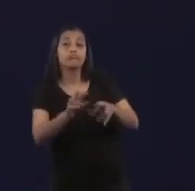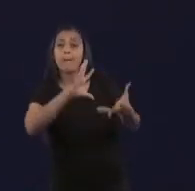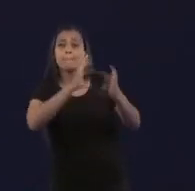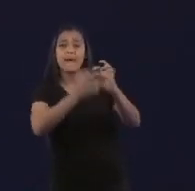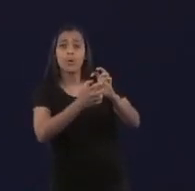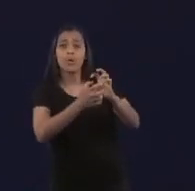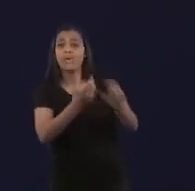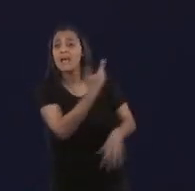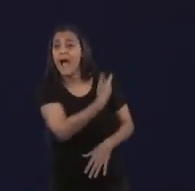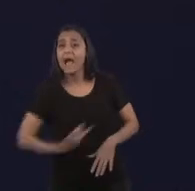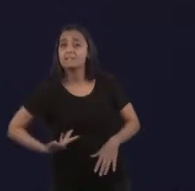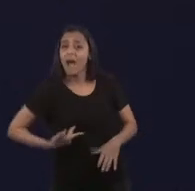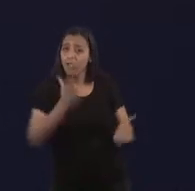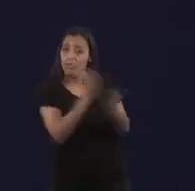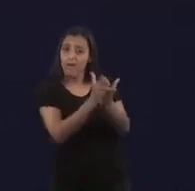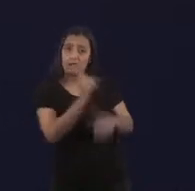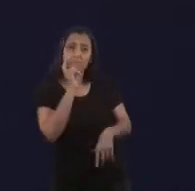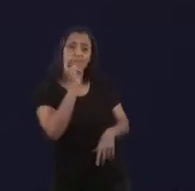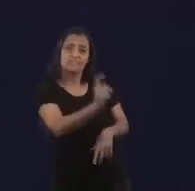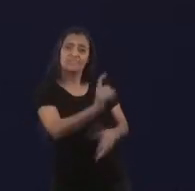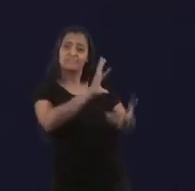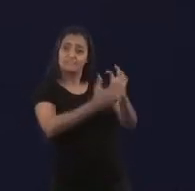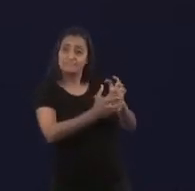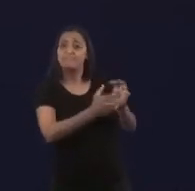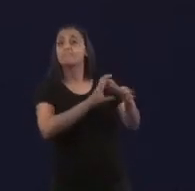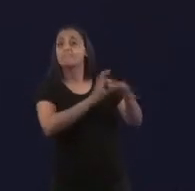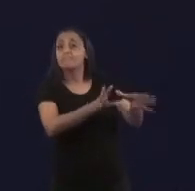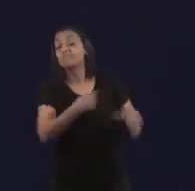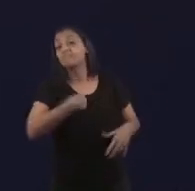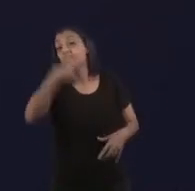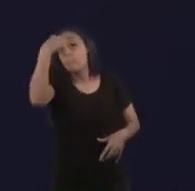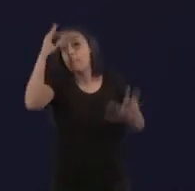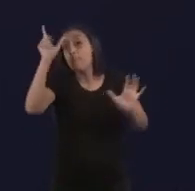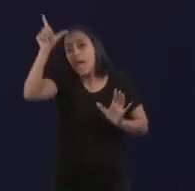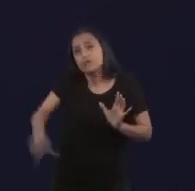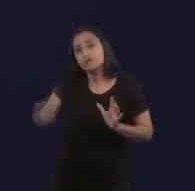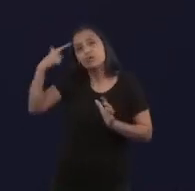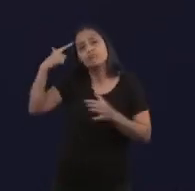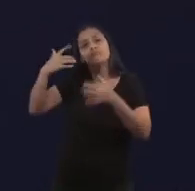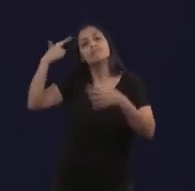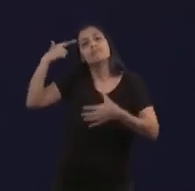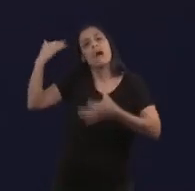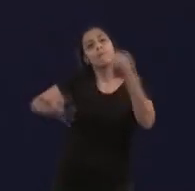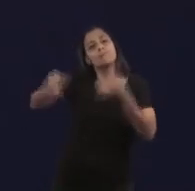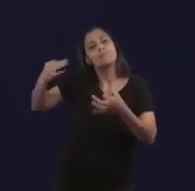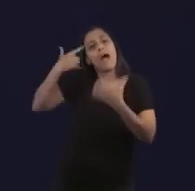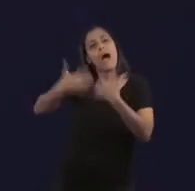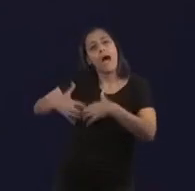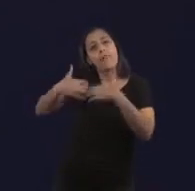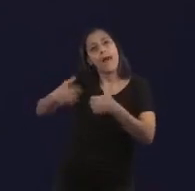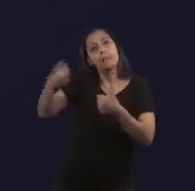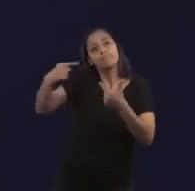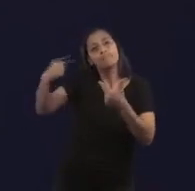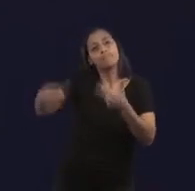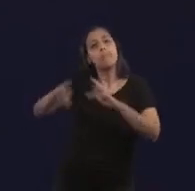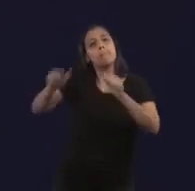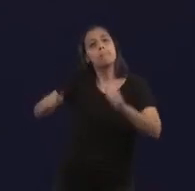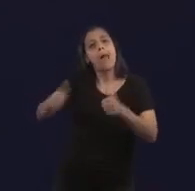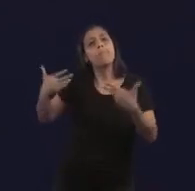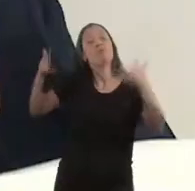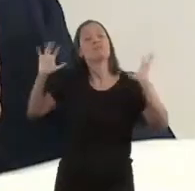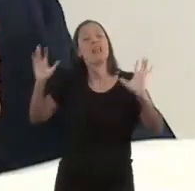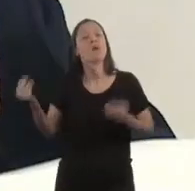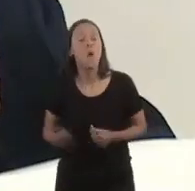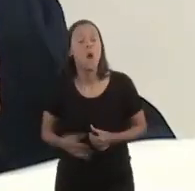Derecho, que se analizan todas las posibilidades o todas las hipótesis. Se refirió solamente a eso. ¿Me habías hecho otra pregunta?